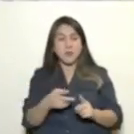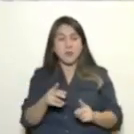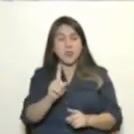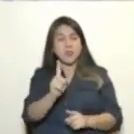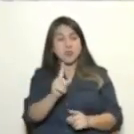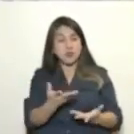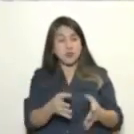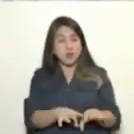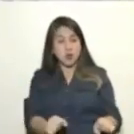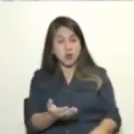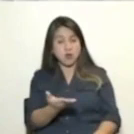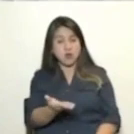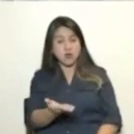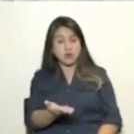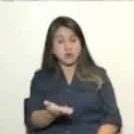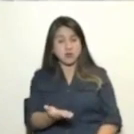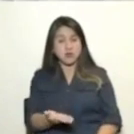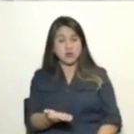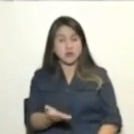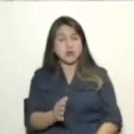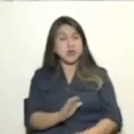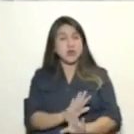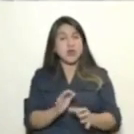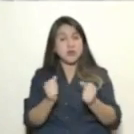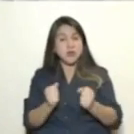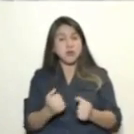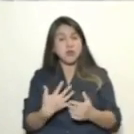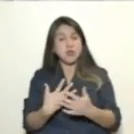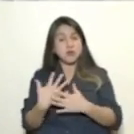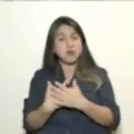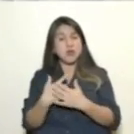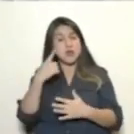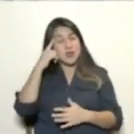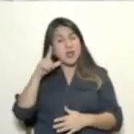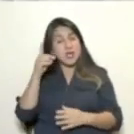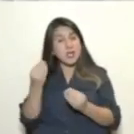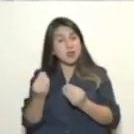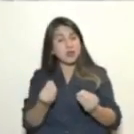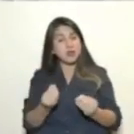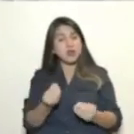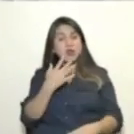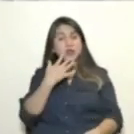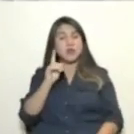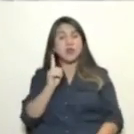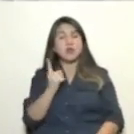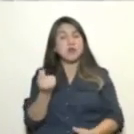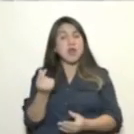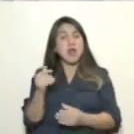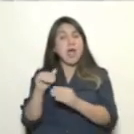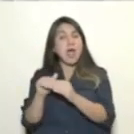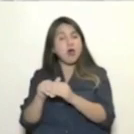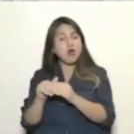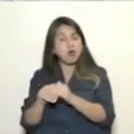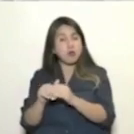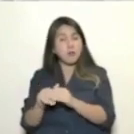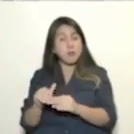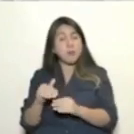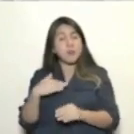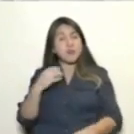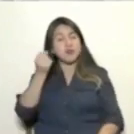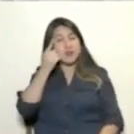con esa medida? No, nadie me ha podido convencer que es lógico, porque no es para ahorro. O sea, yo entiendo que